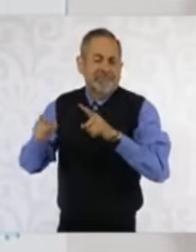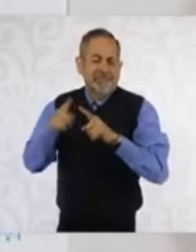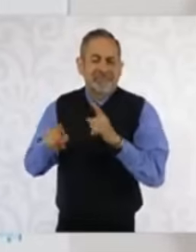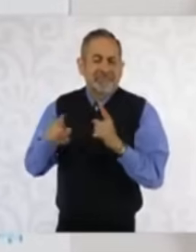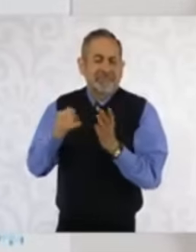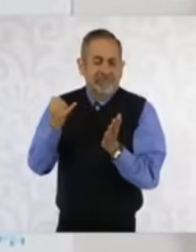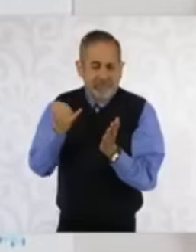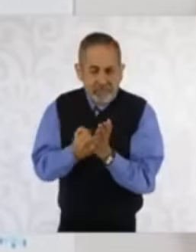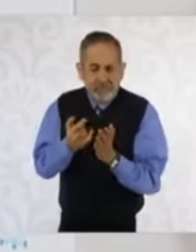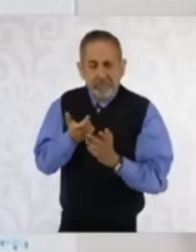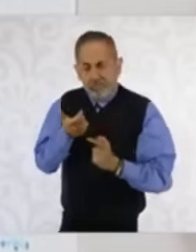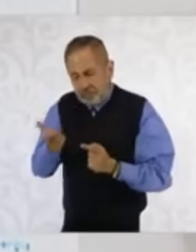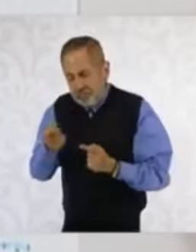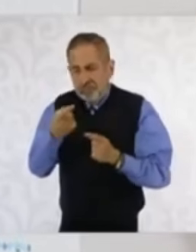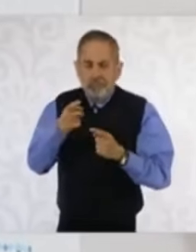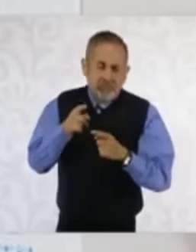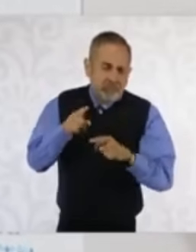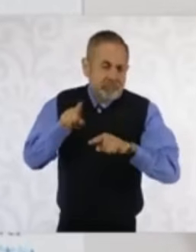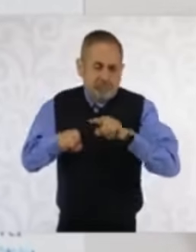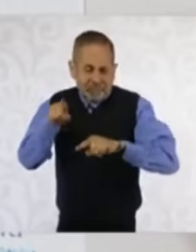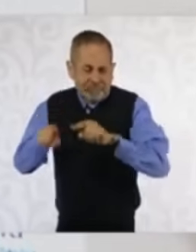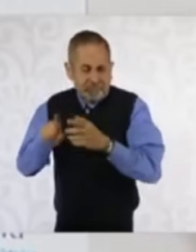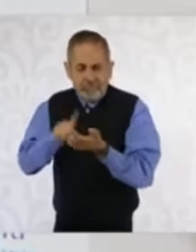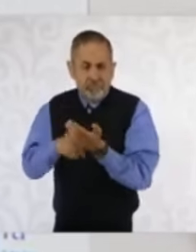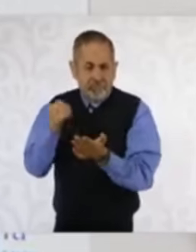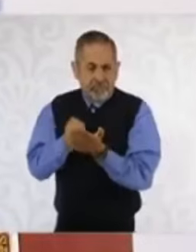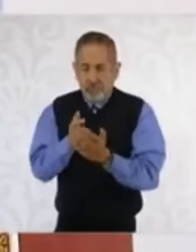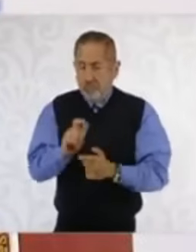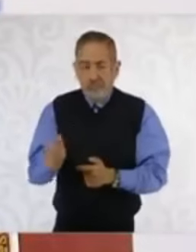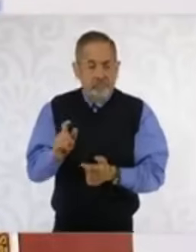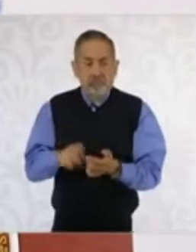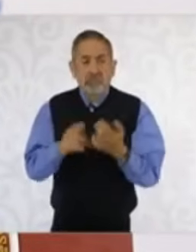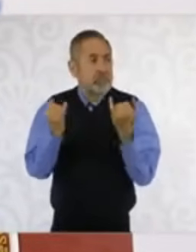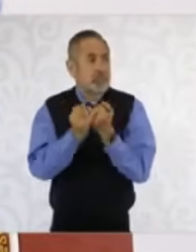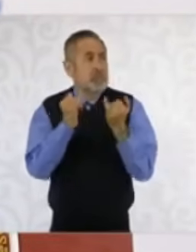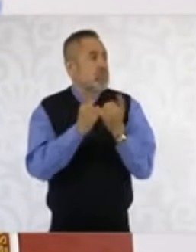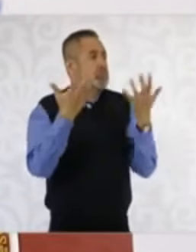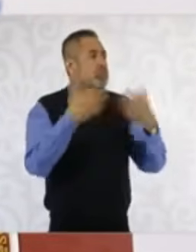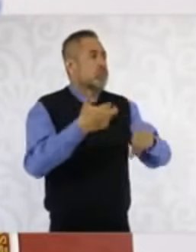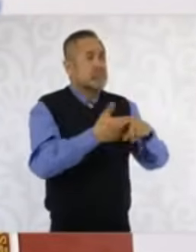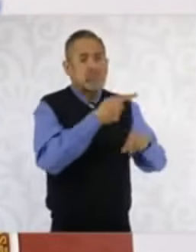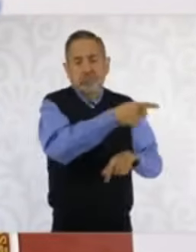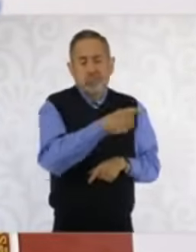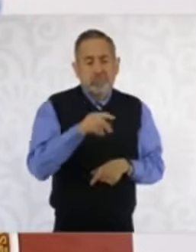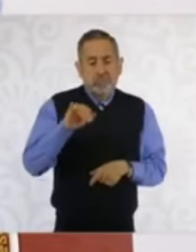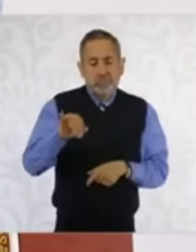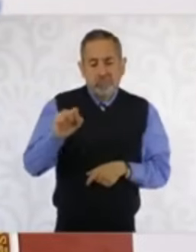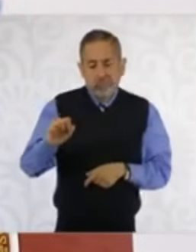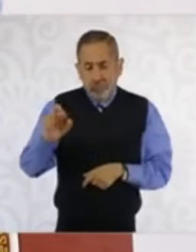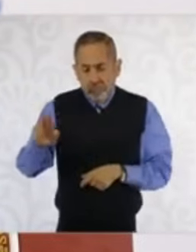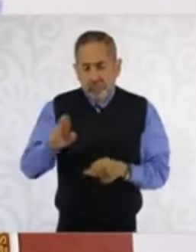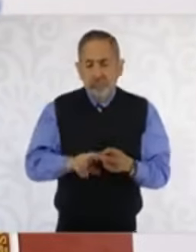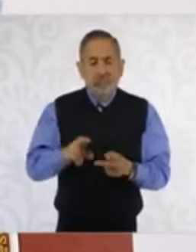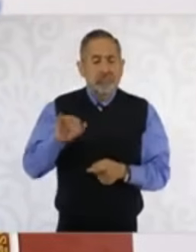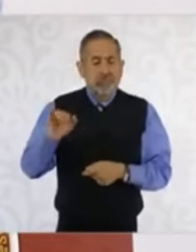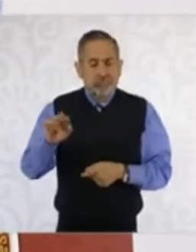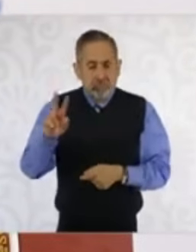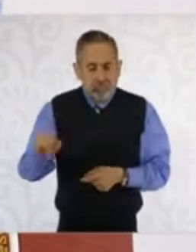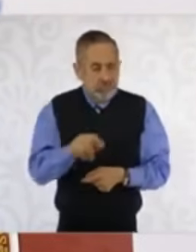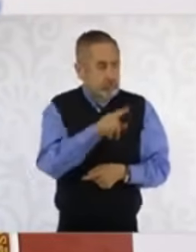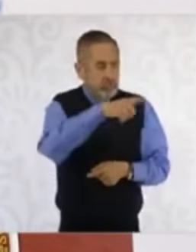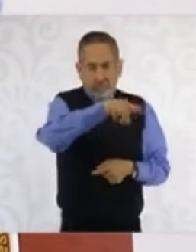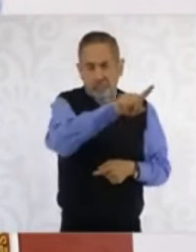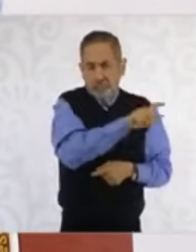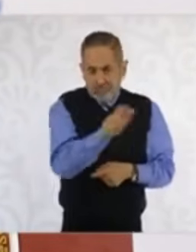doctora Claudia Sheinbaum. Resulta que el salario mínimo va a seguir subiendo, lo cual es súper importante para todos. El objetivo es que